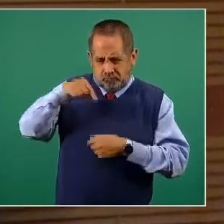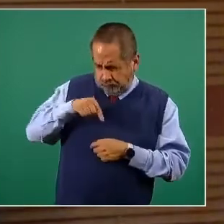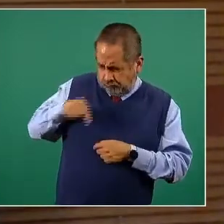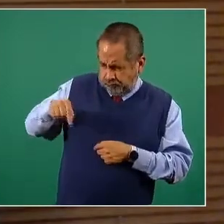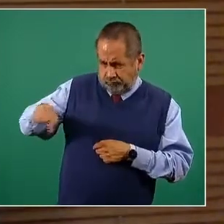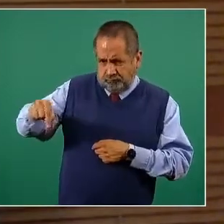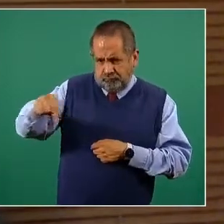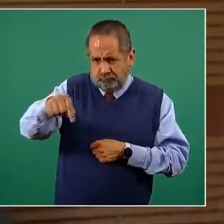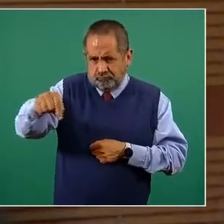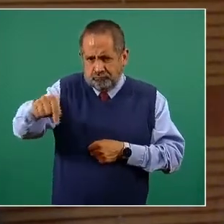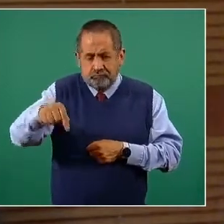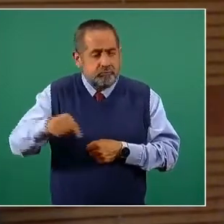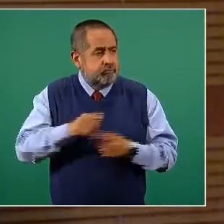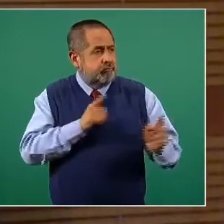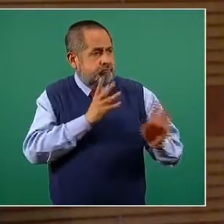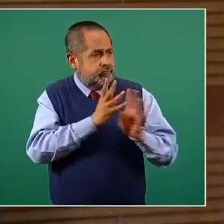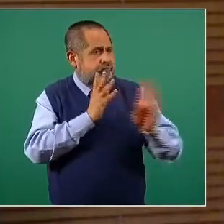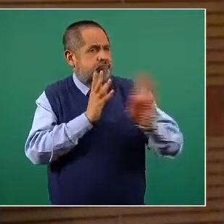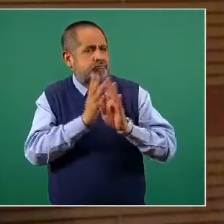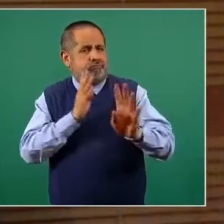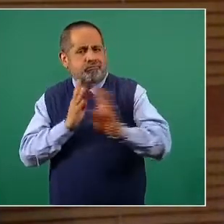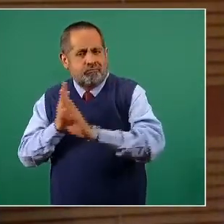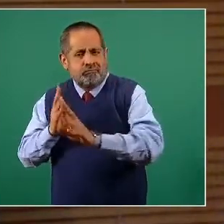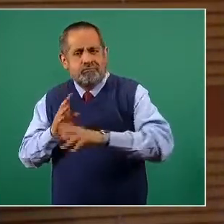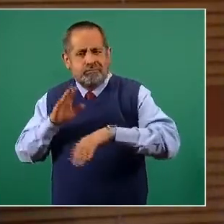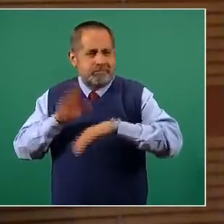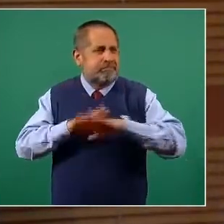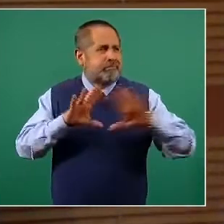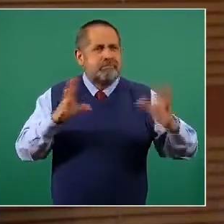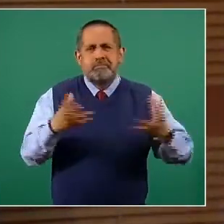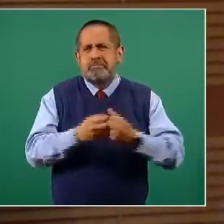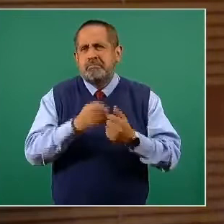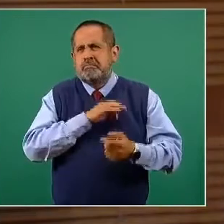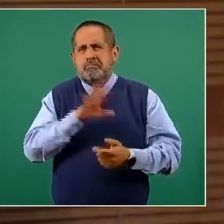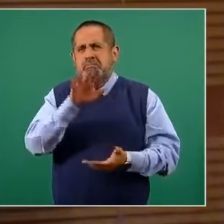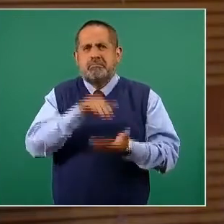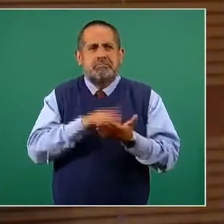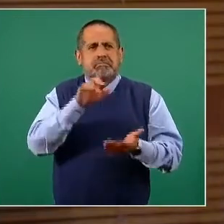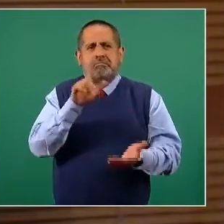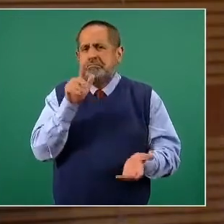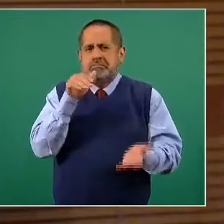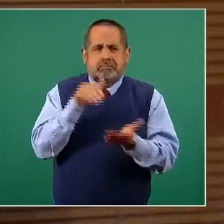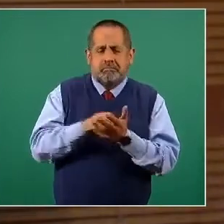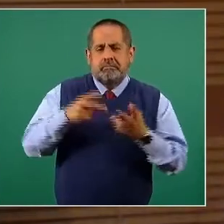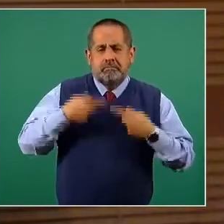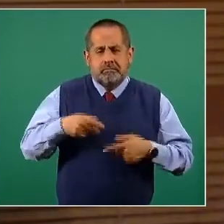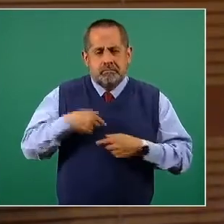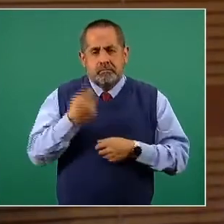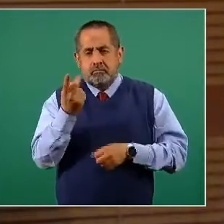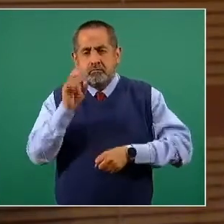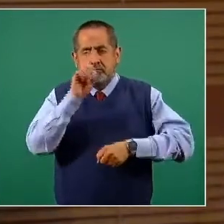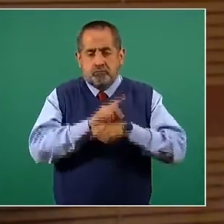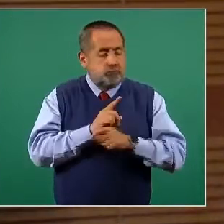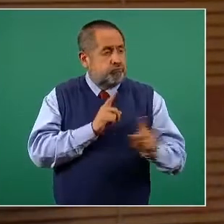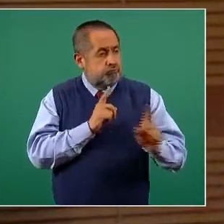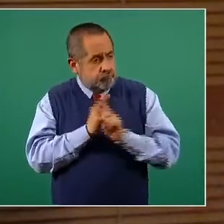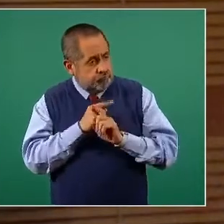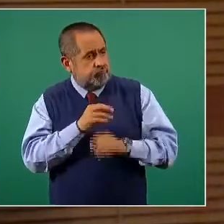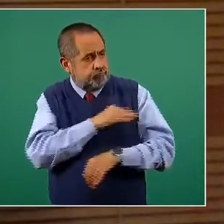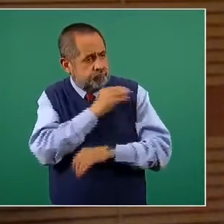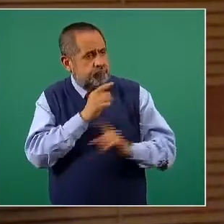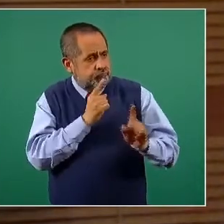que permiten pues, tener una capacidad de cerca de 5,000, 6,000 o hasta 7,000 personas por día por